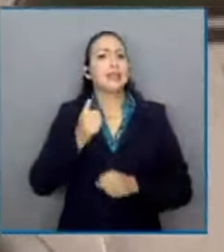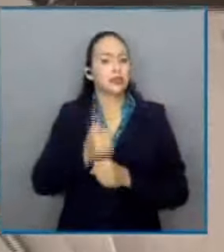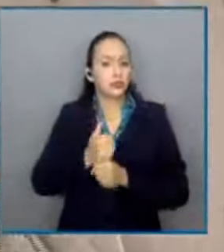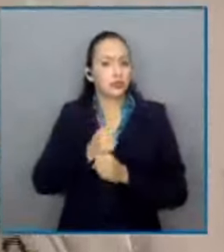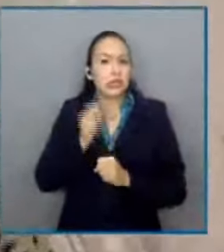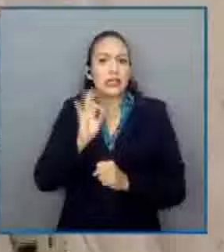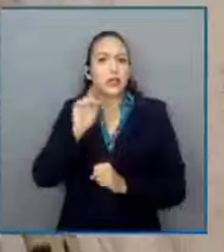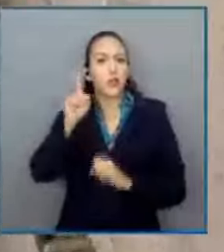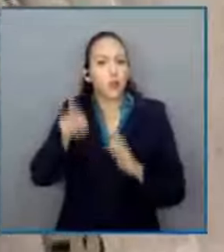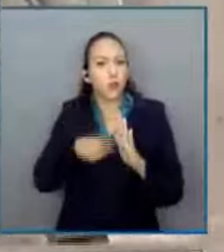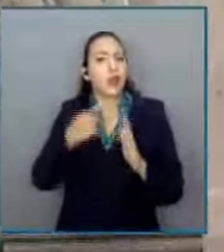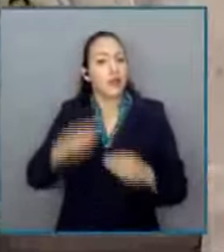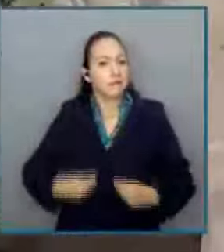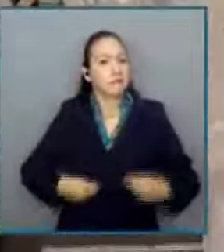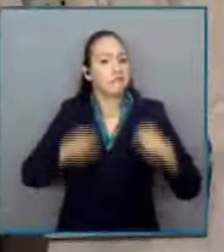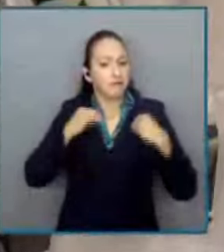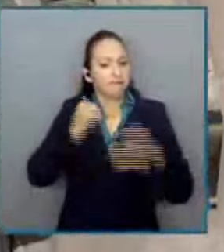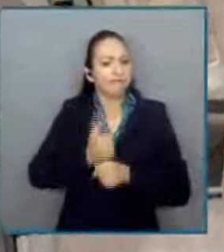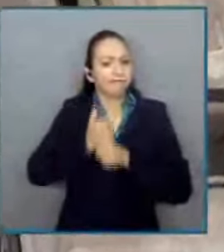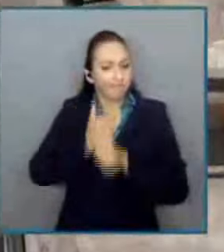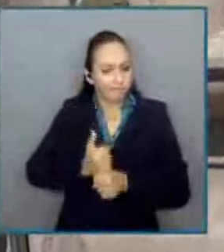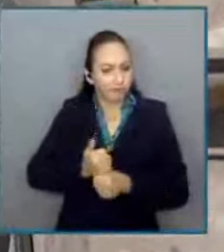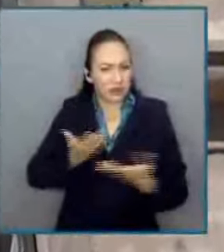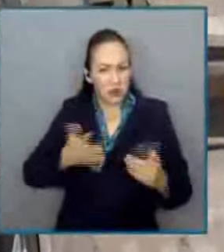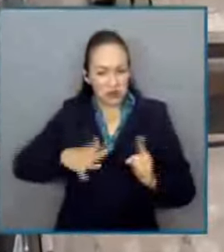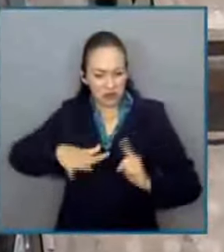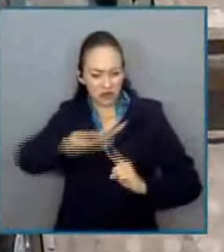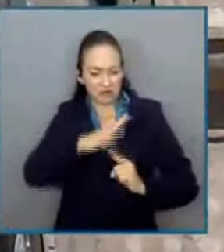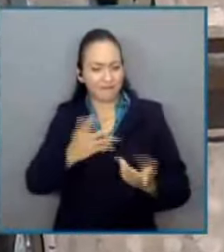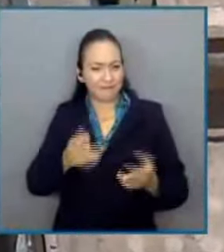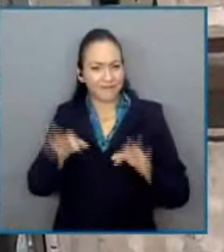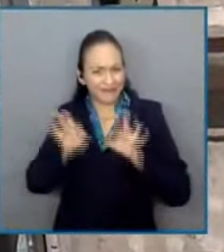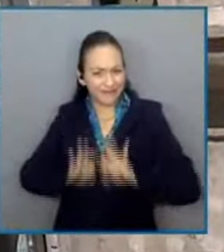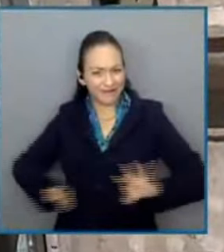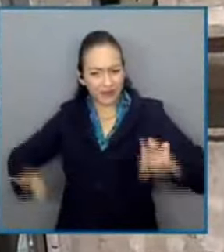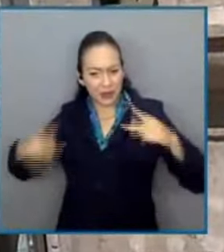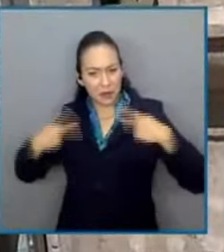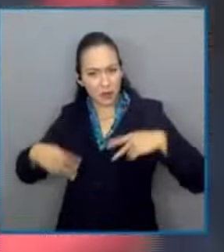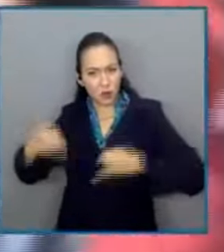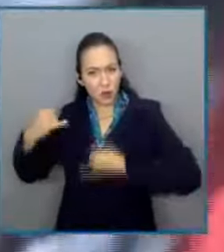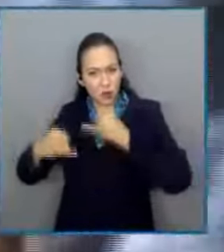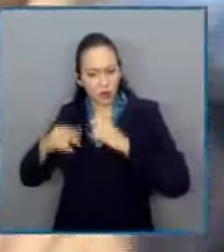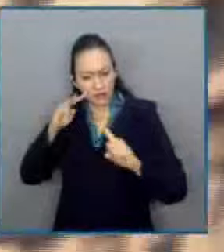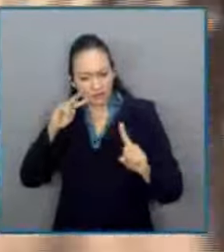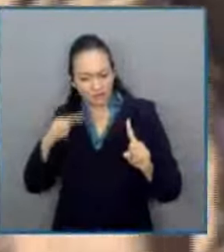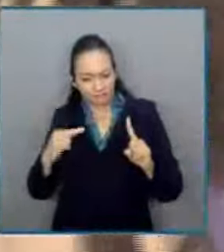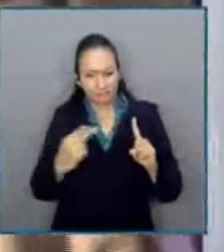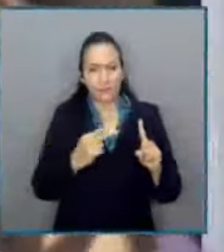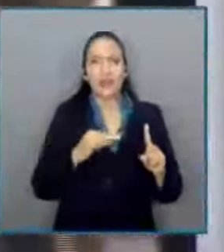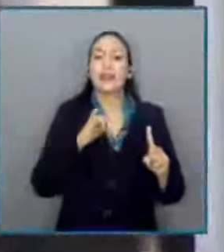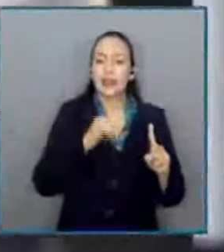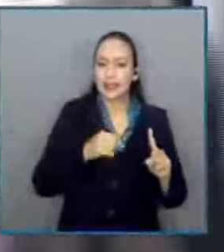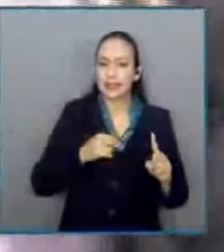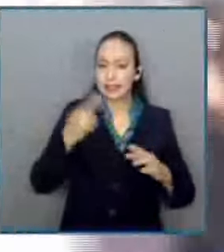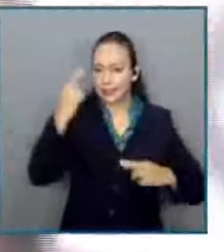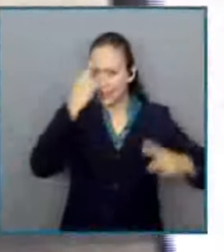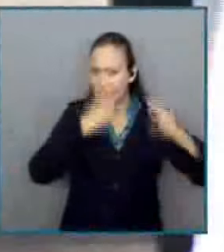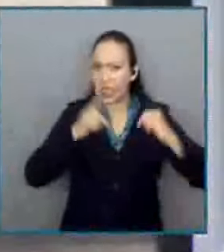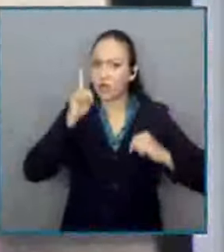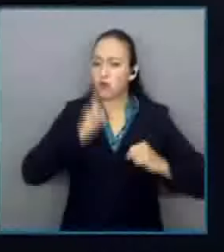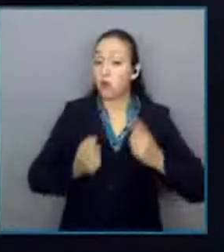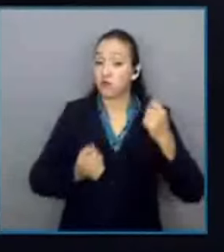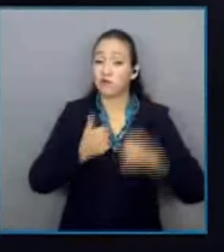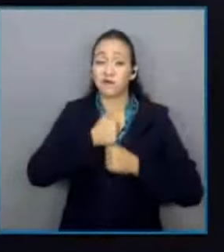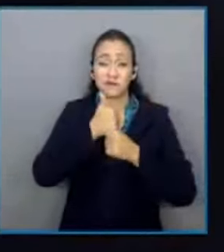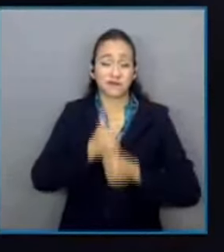Ante este contexto, es indispensable que las personas juzgadoras analicen con perspectiva de género los casos que involucran a